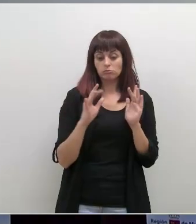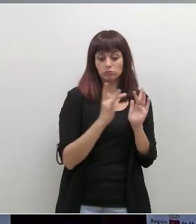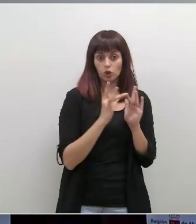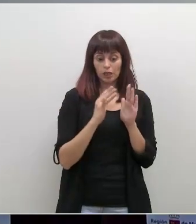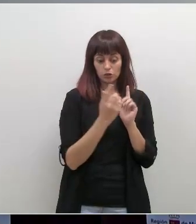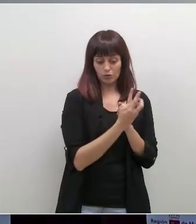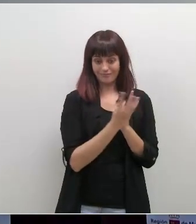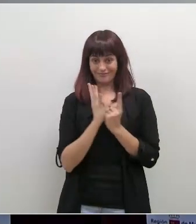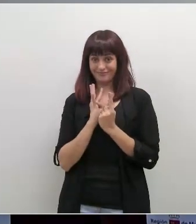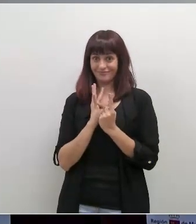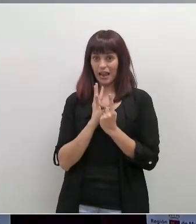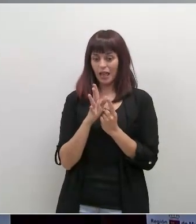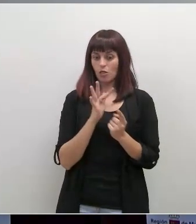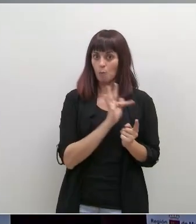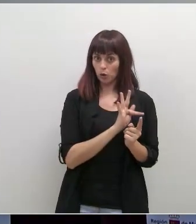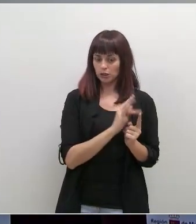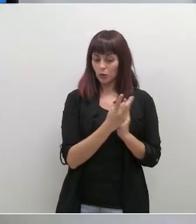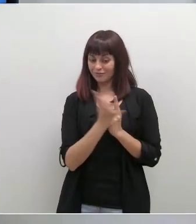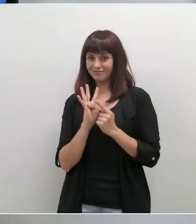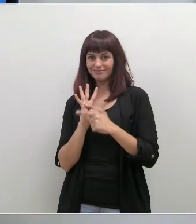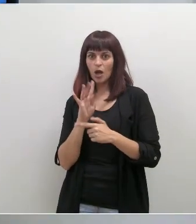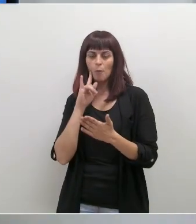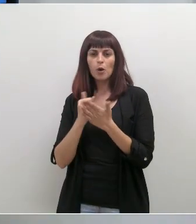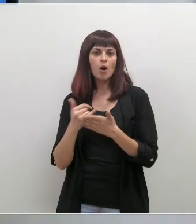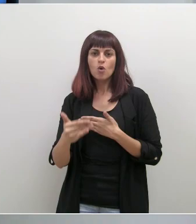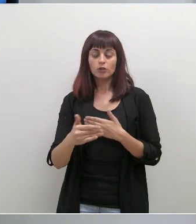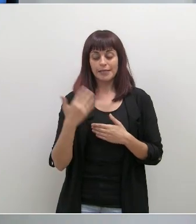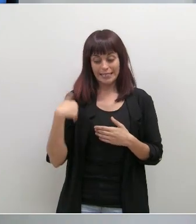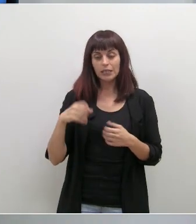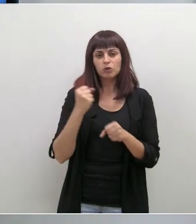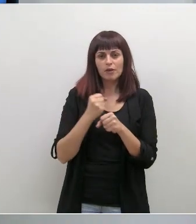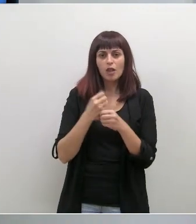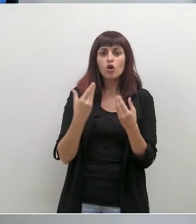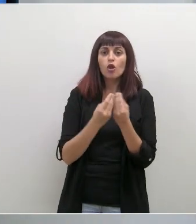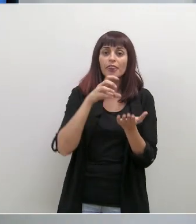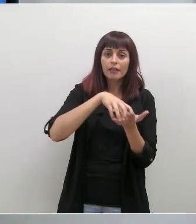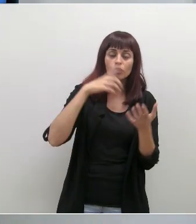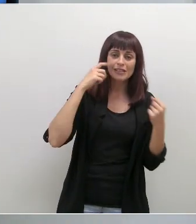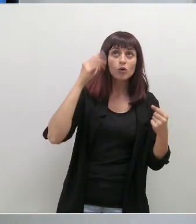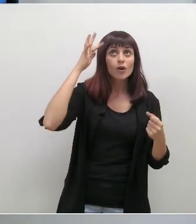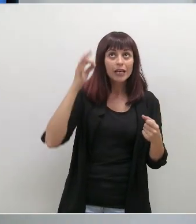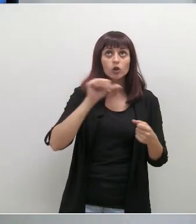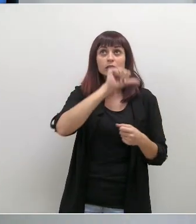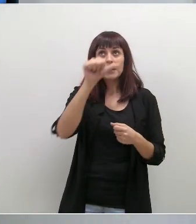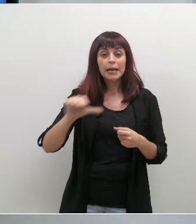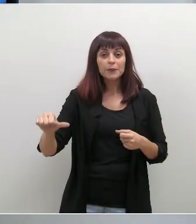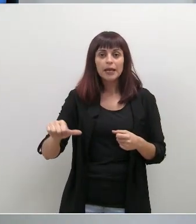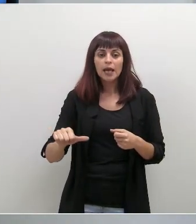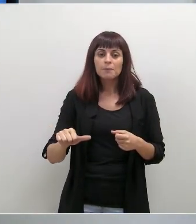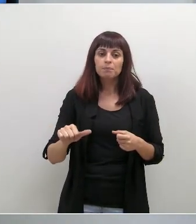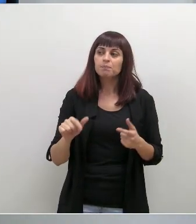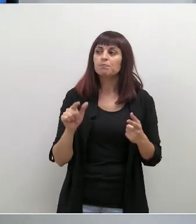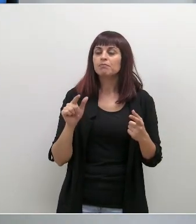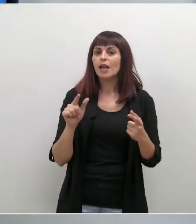que convivan con un caso positivo? Estamos trabajando ya con todos los centros de salud. Yo creo que a partir de la semana que viene ya podrá estar en marcha. Nos va a dar muchísima